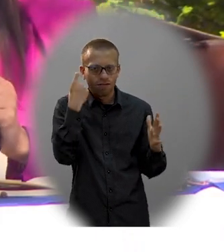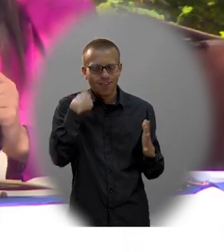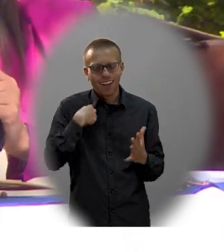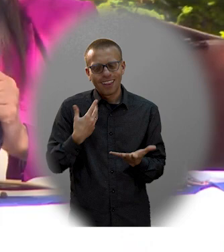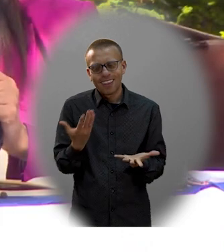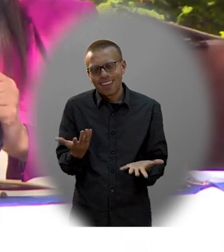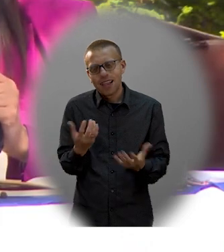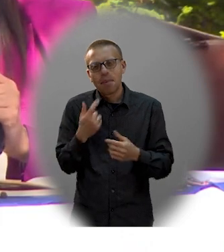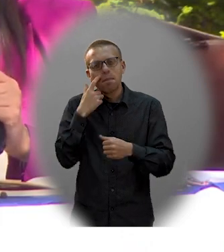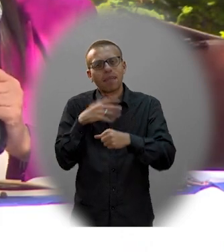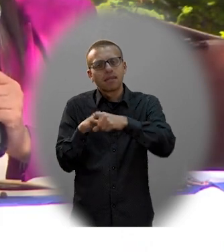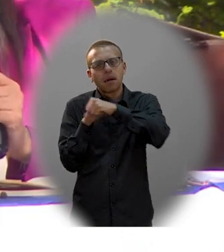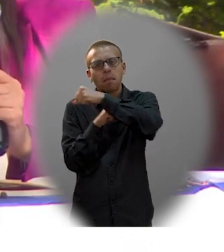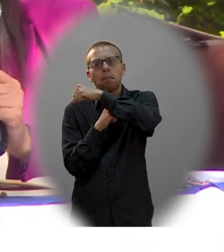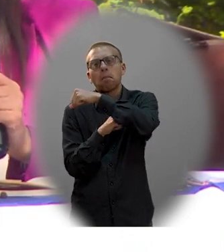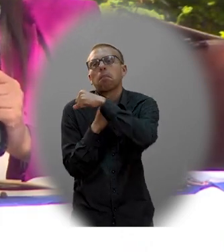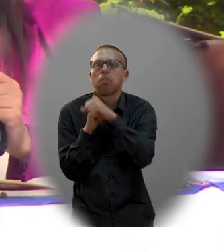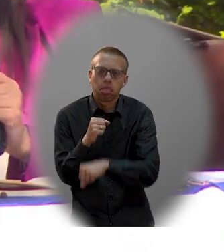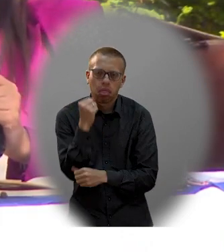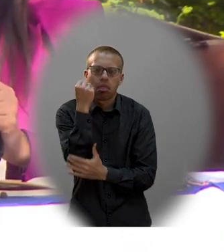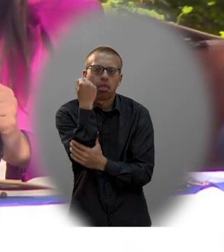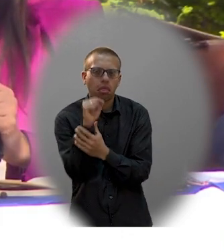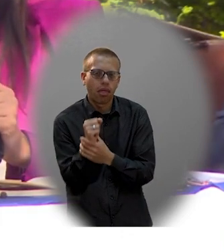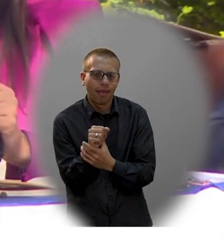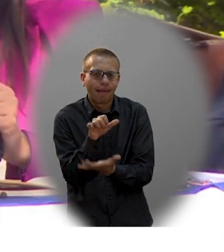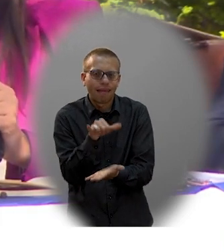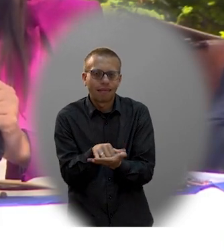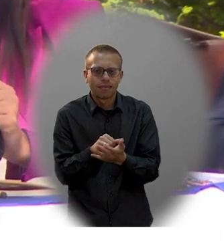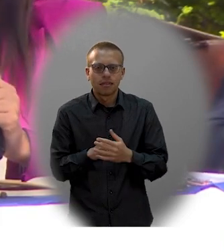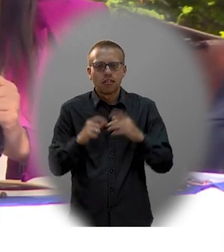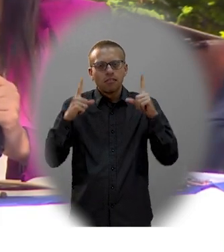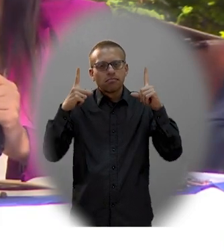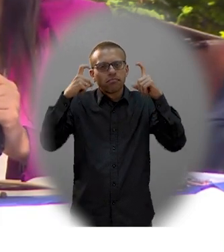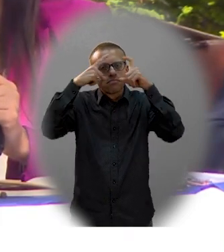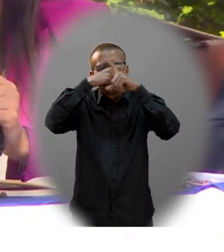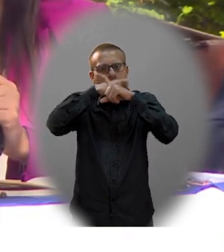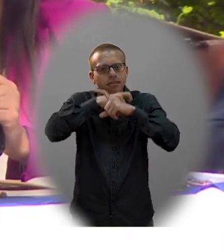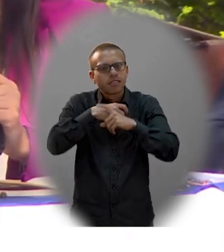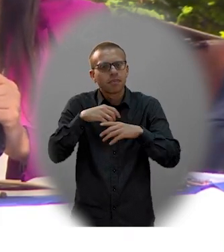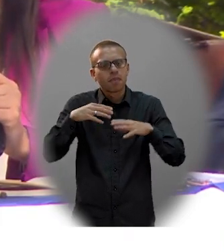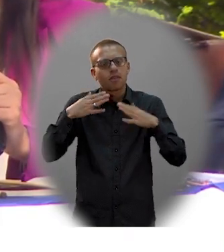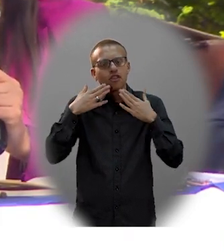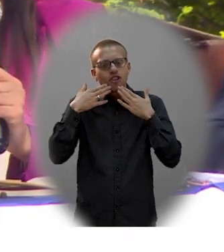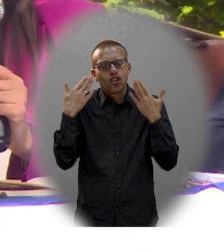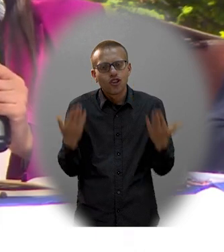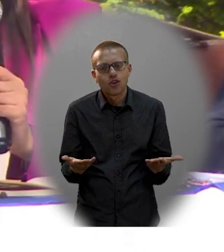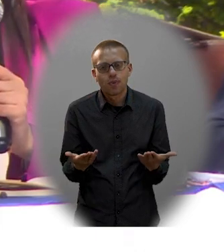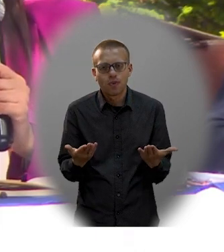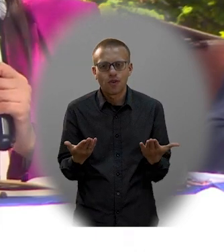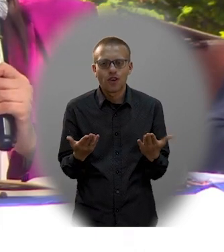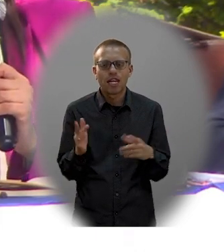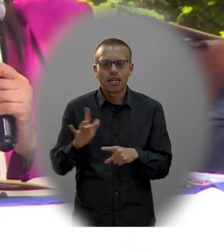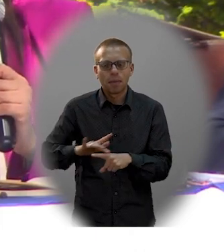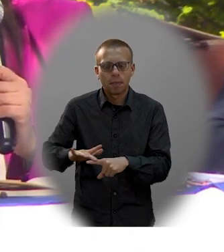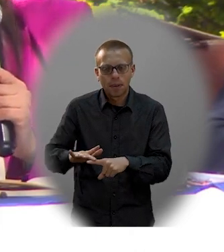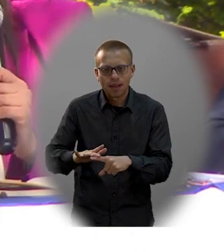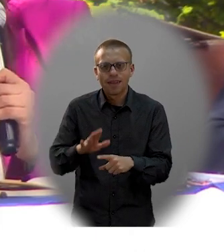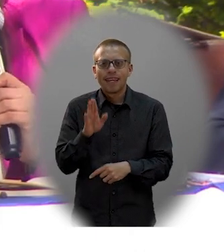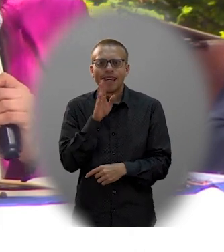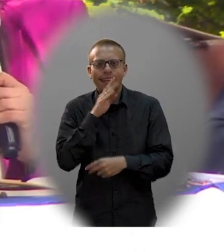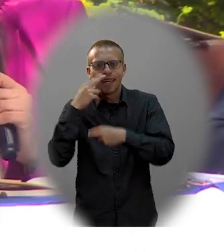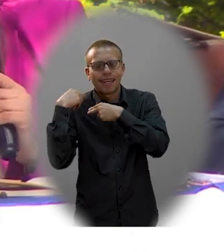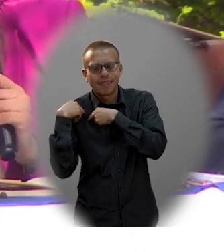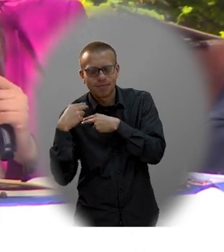y eso no es lo que queremos. Entonces hay que pensarse esos temas de cómo es que va a ser efectivamente la implementación, quién va a estar a cargo, quién va a